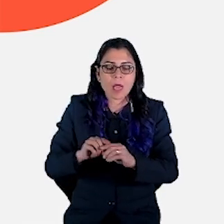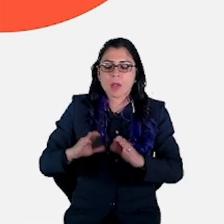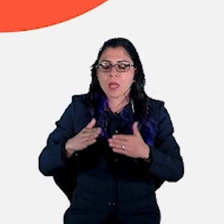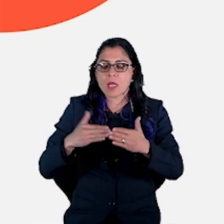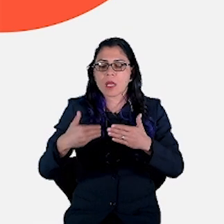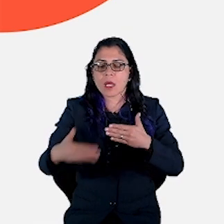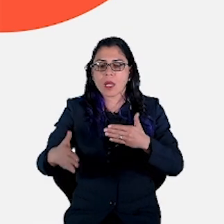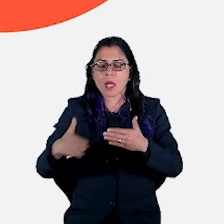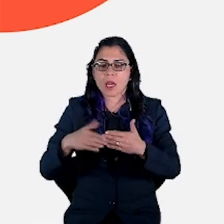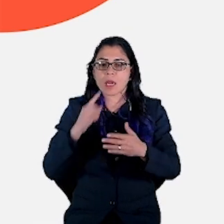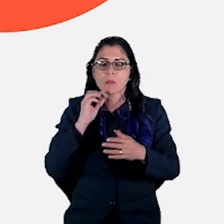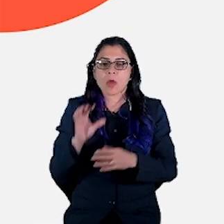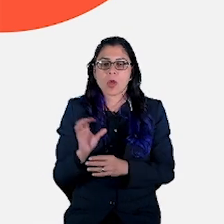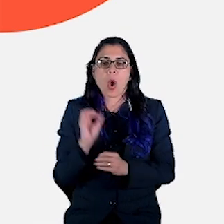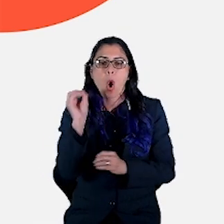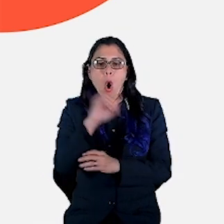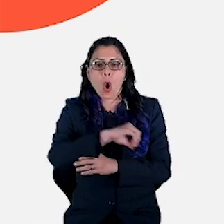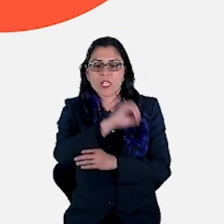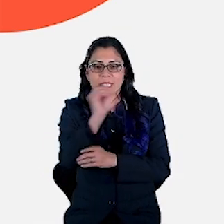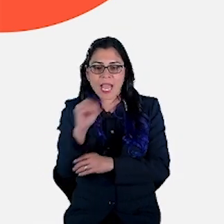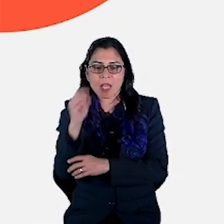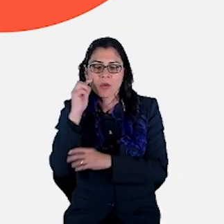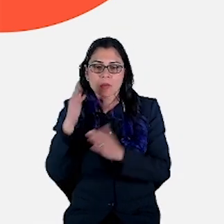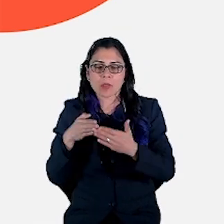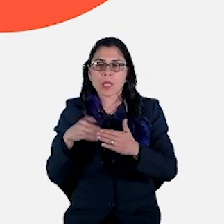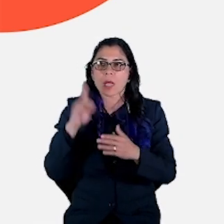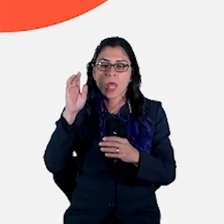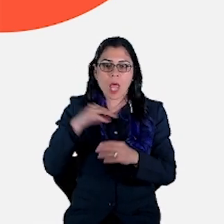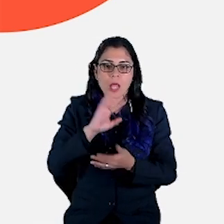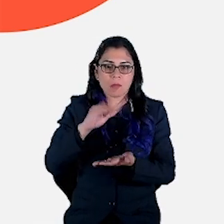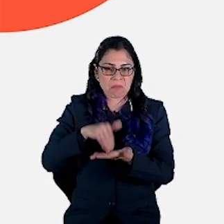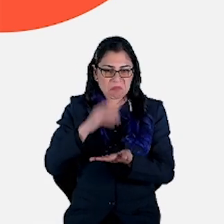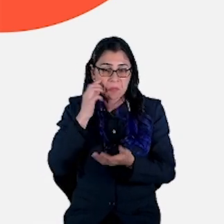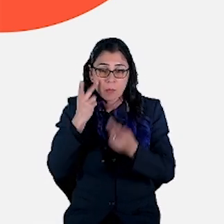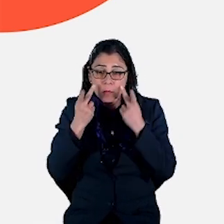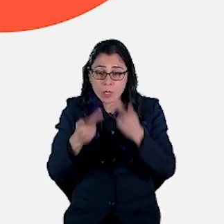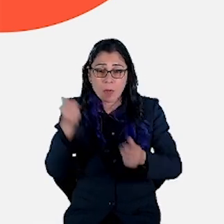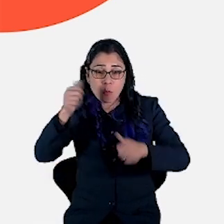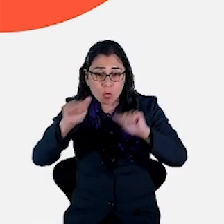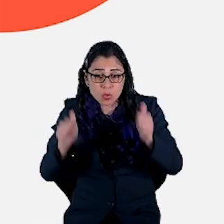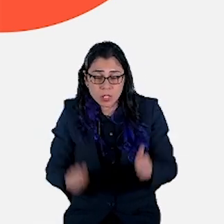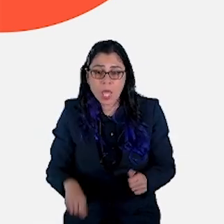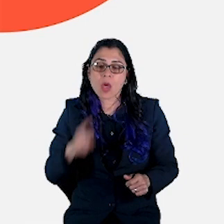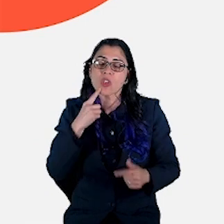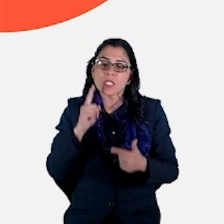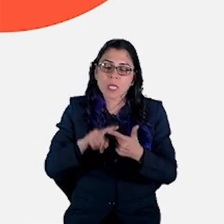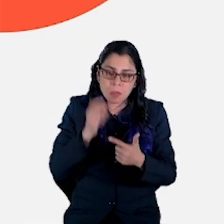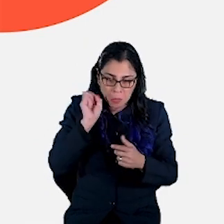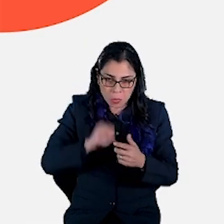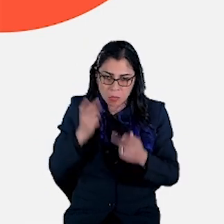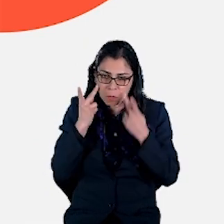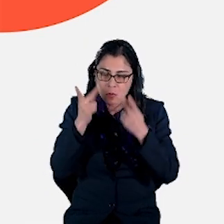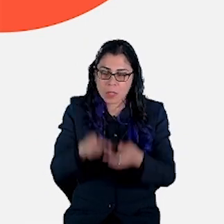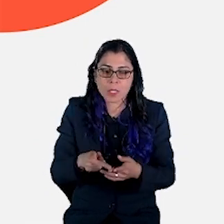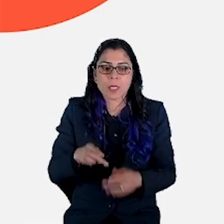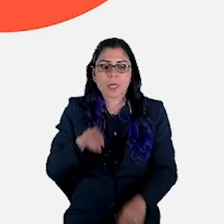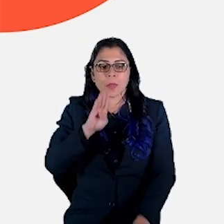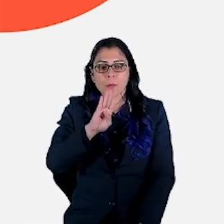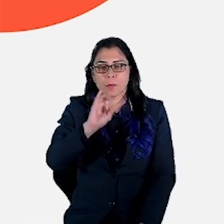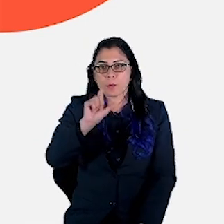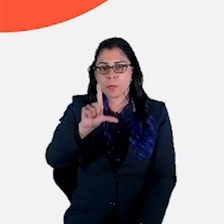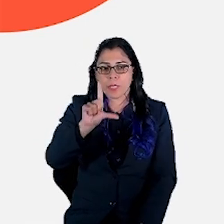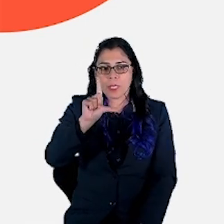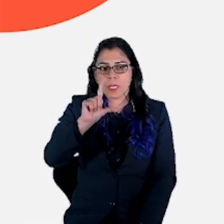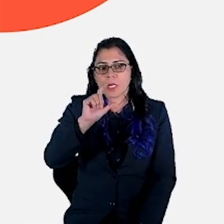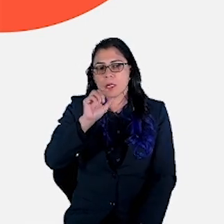situado en el casco viejo con una muestra interesantísima muy muy bien curado y dice Bill Gates que según las